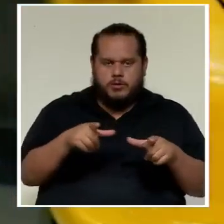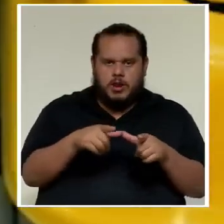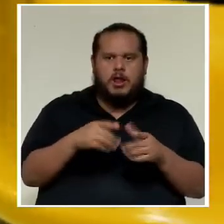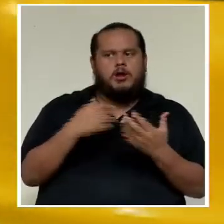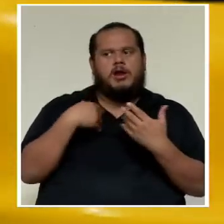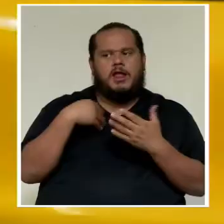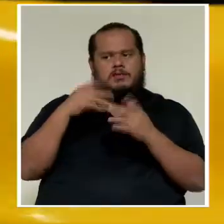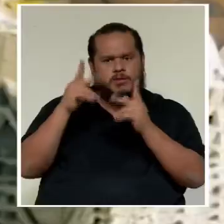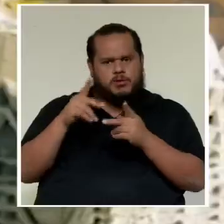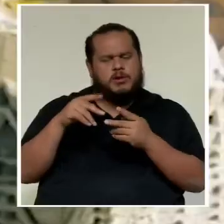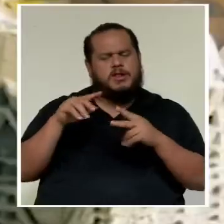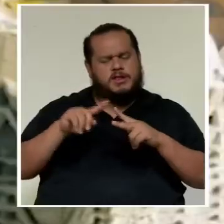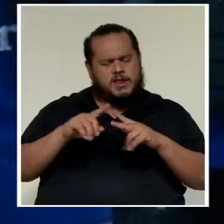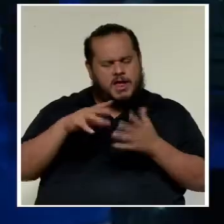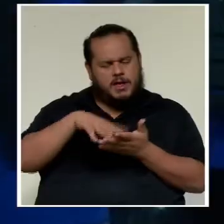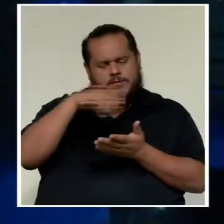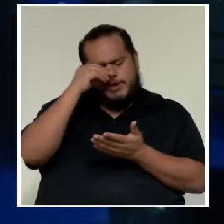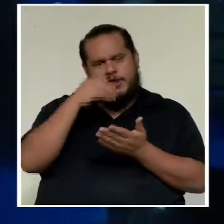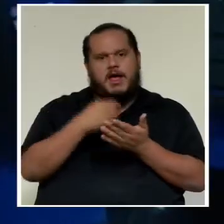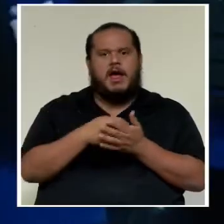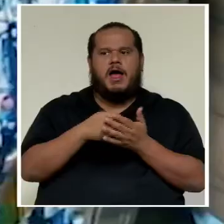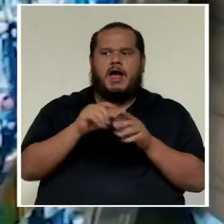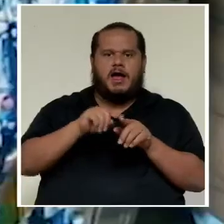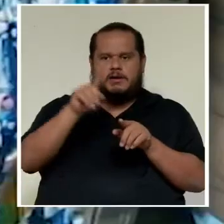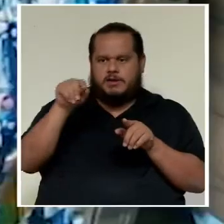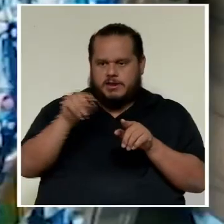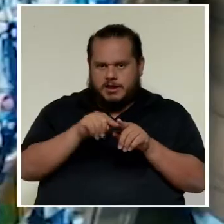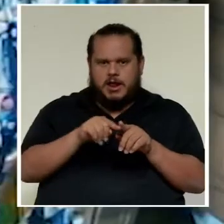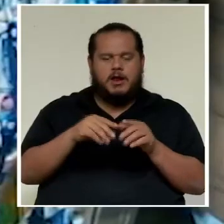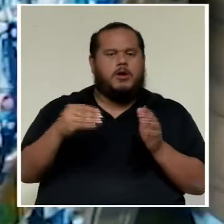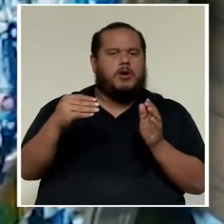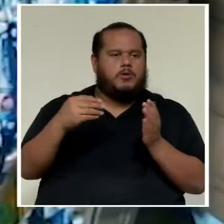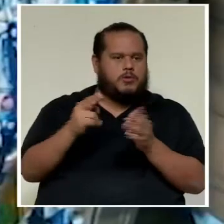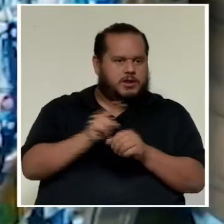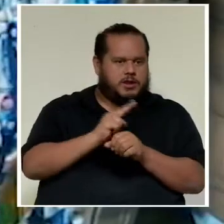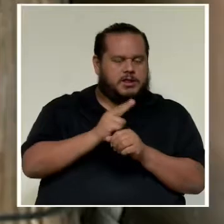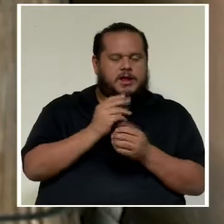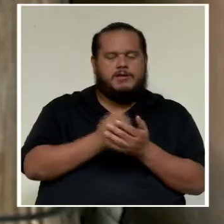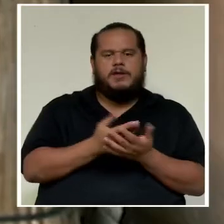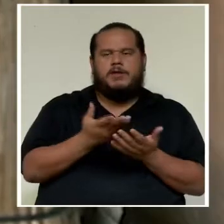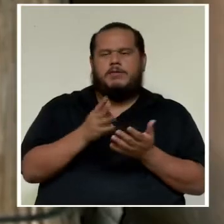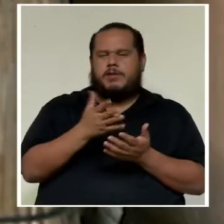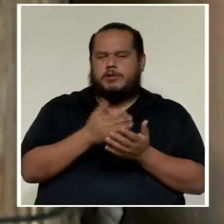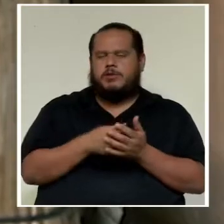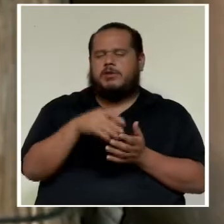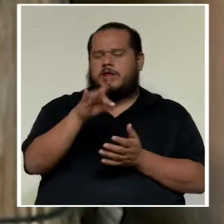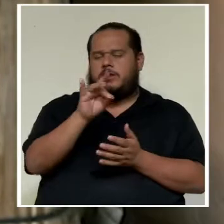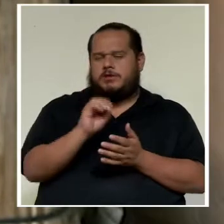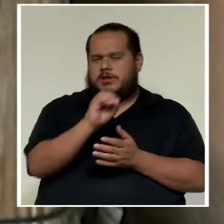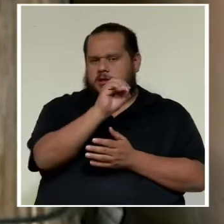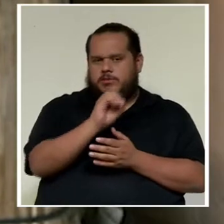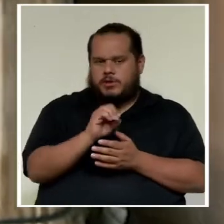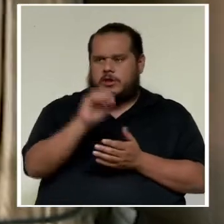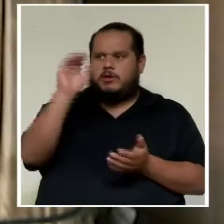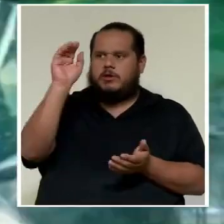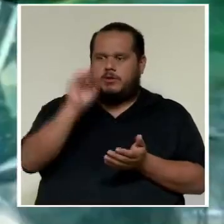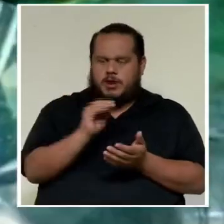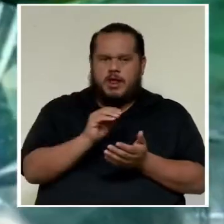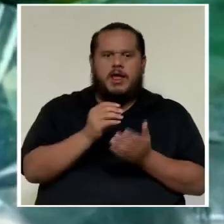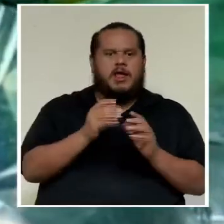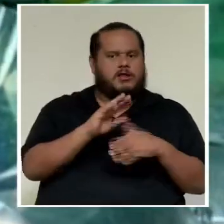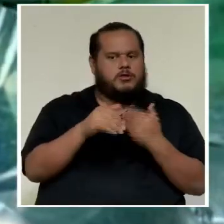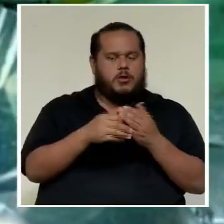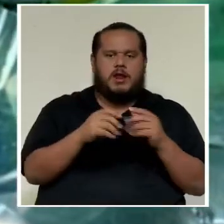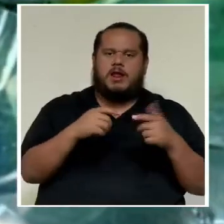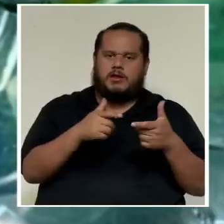a reciclar, reutilizar y rechazar. De esta forma se disminuiría en al menos en el 80% la basura que se desecha.